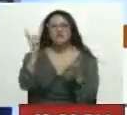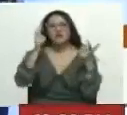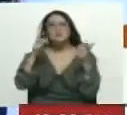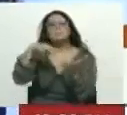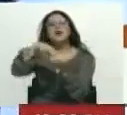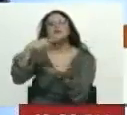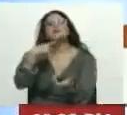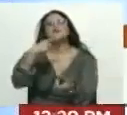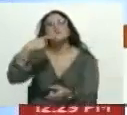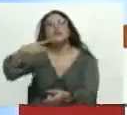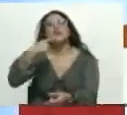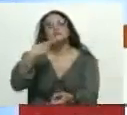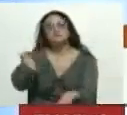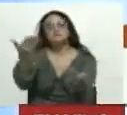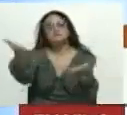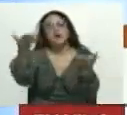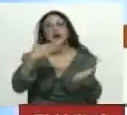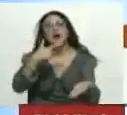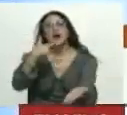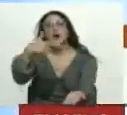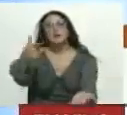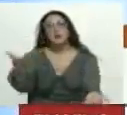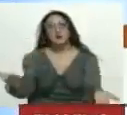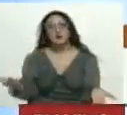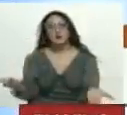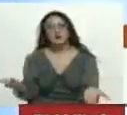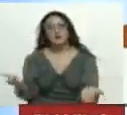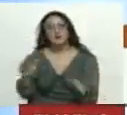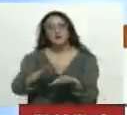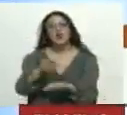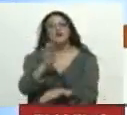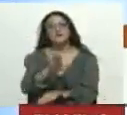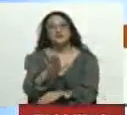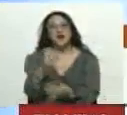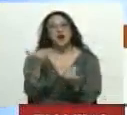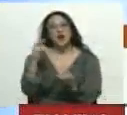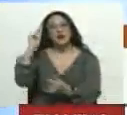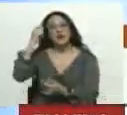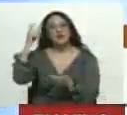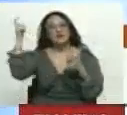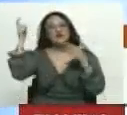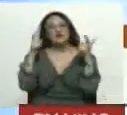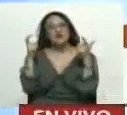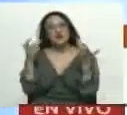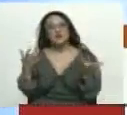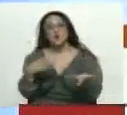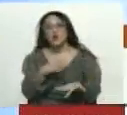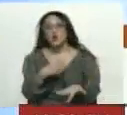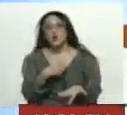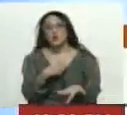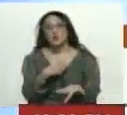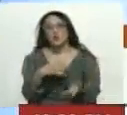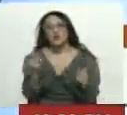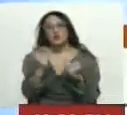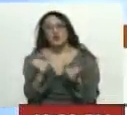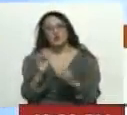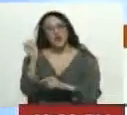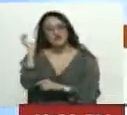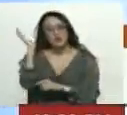no párese Y dígame lo que me tenga que decir porque realmente se así Hoy estamos recordando a Chávez No puede haber un método